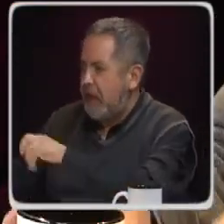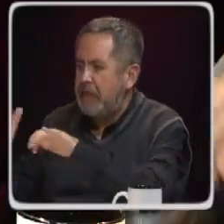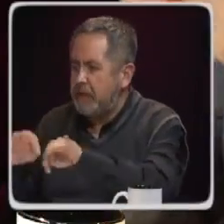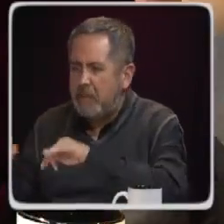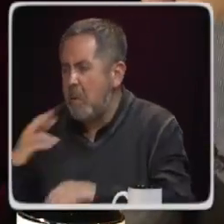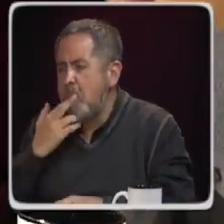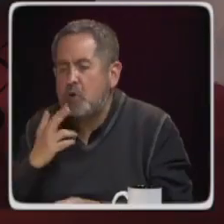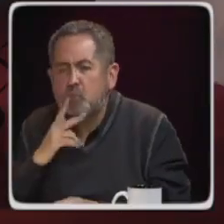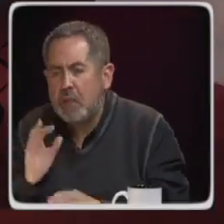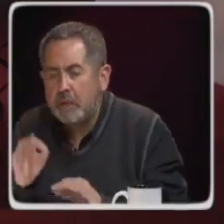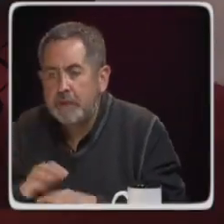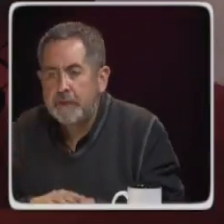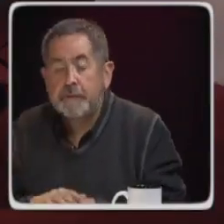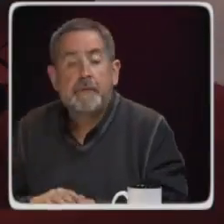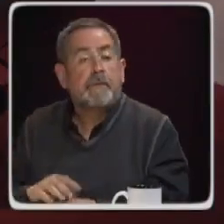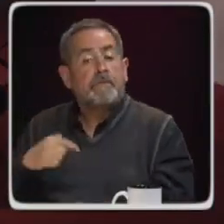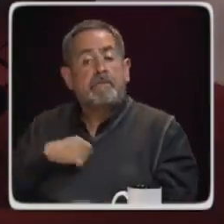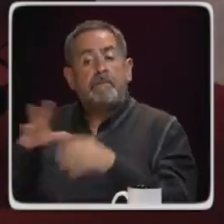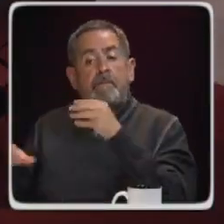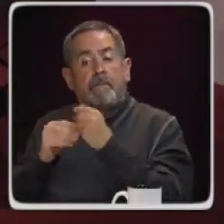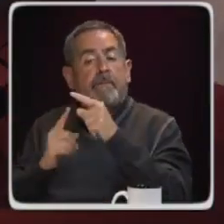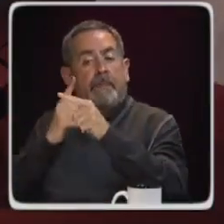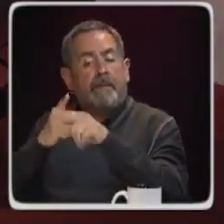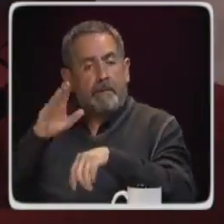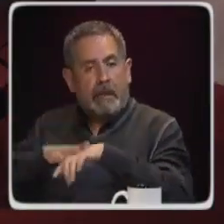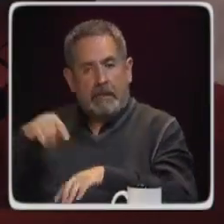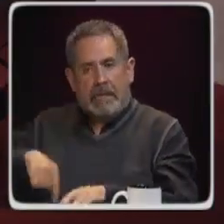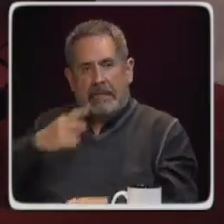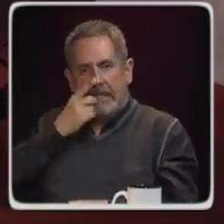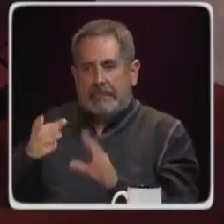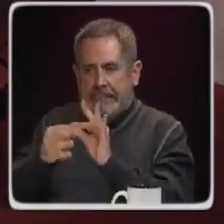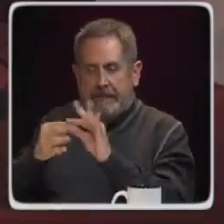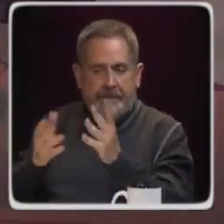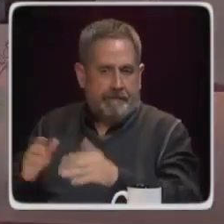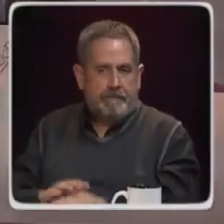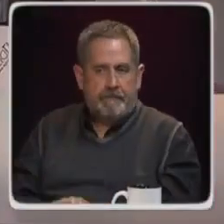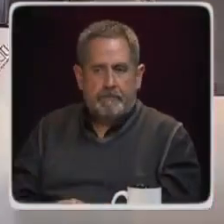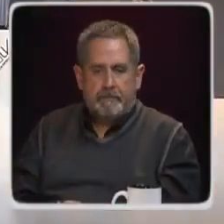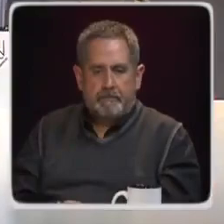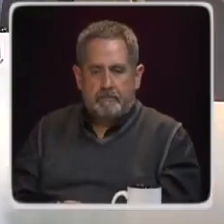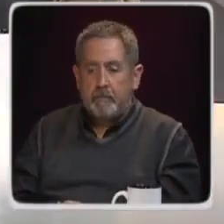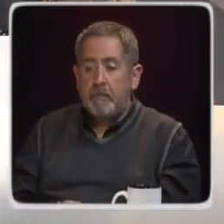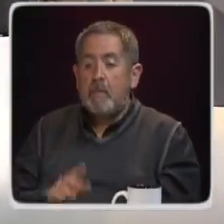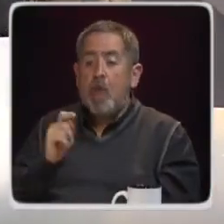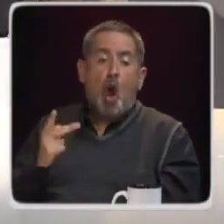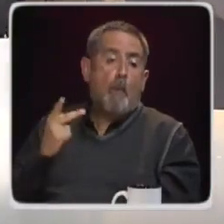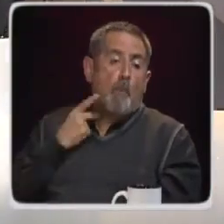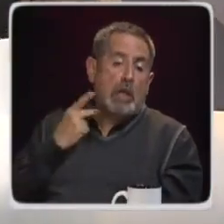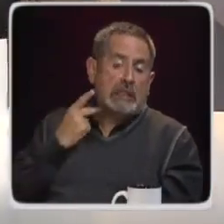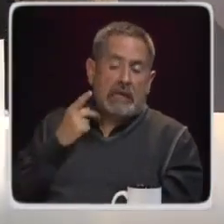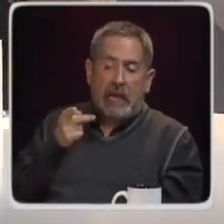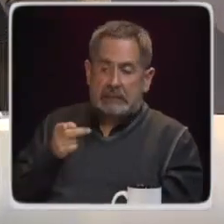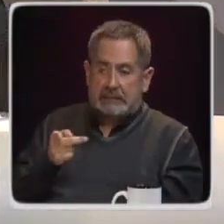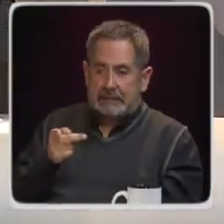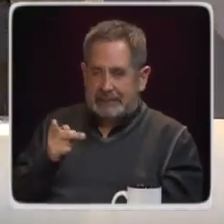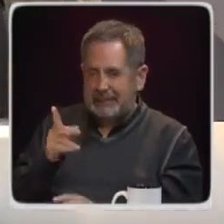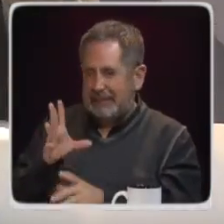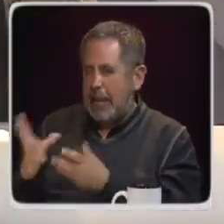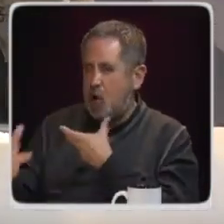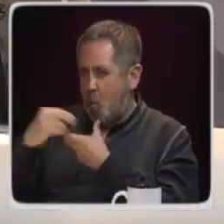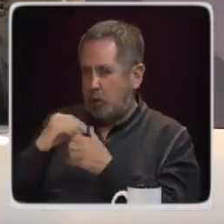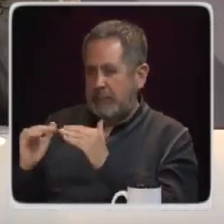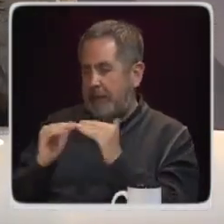niños hay limitaciones en la comunicación porque no hay lengua de señas. Es difícil la enseñanza del español. Entonces, cuando llegan a terminar algún